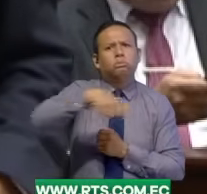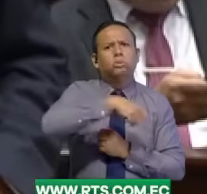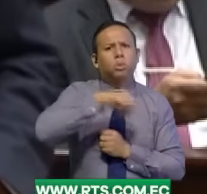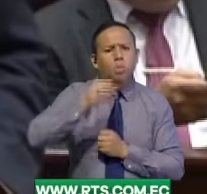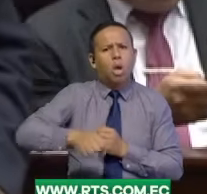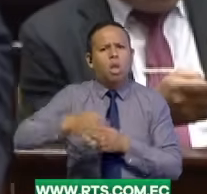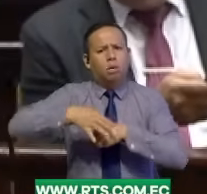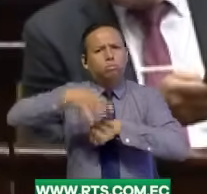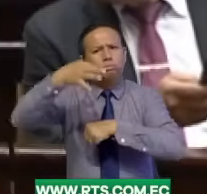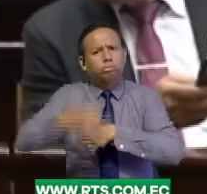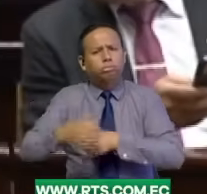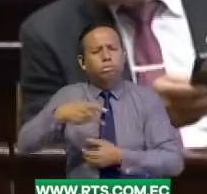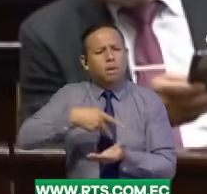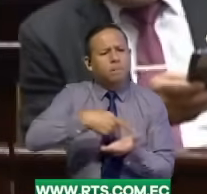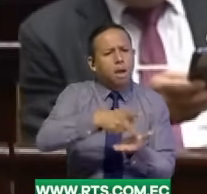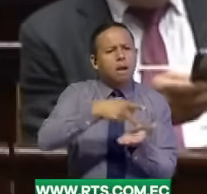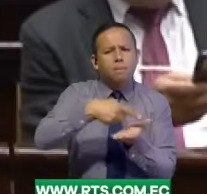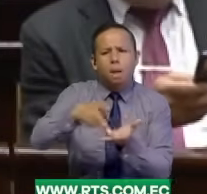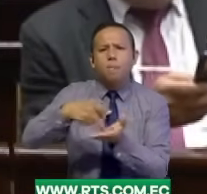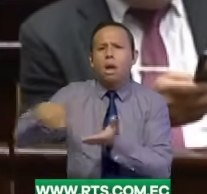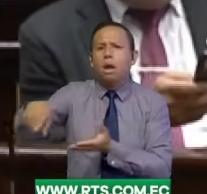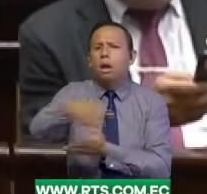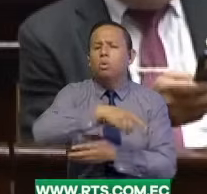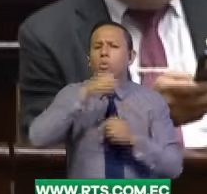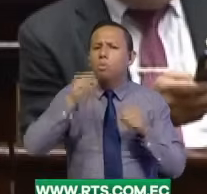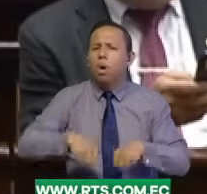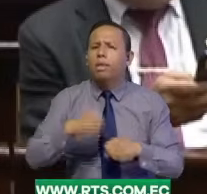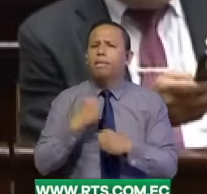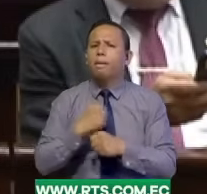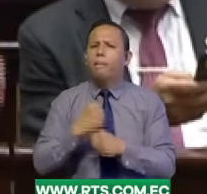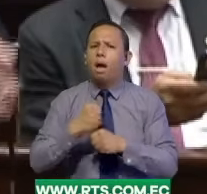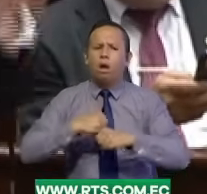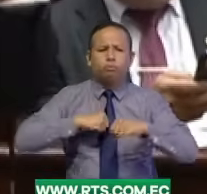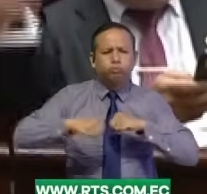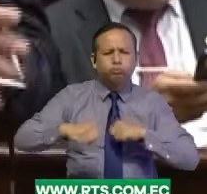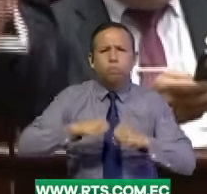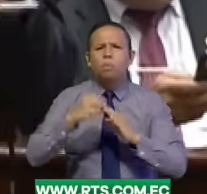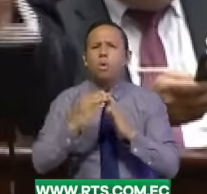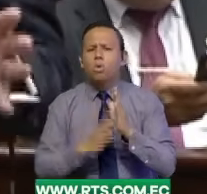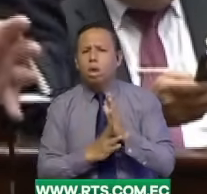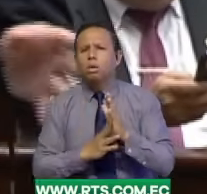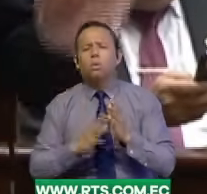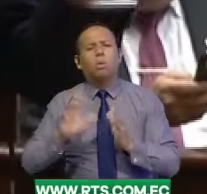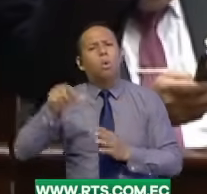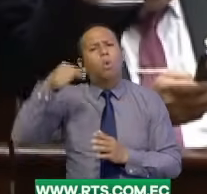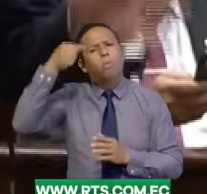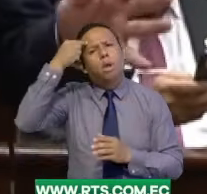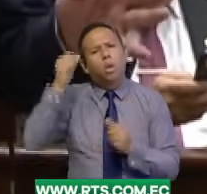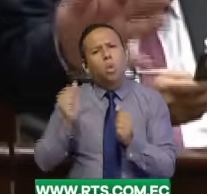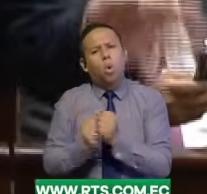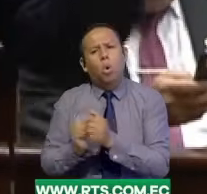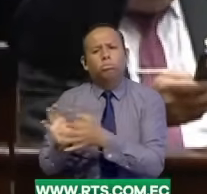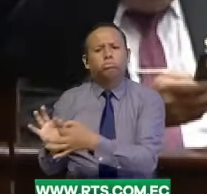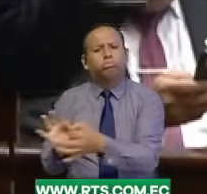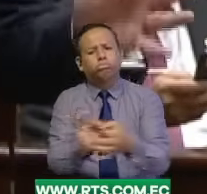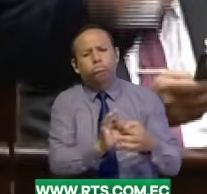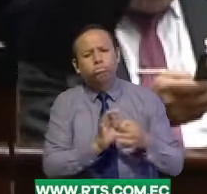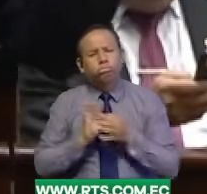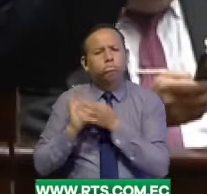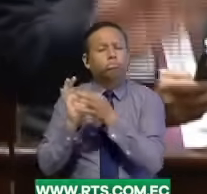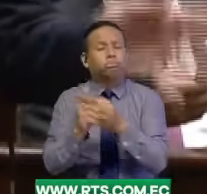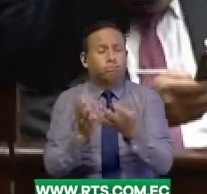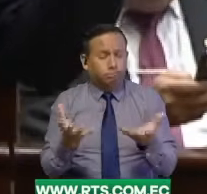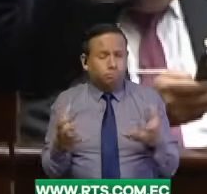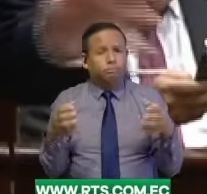de campaña y brindar servicios de calidad a los ciudadanos. No hay gobiernos más cercanos a los ciudadanos que los